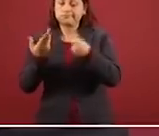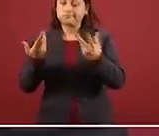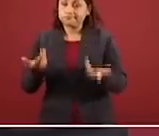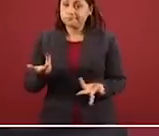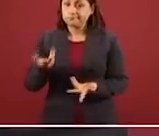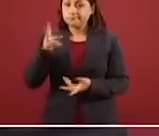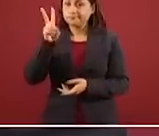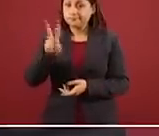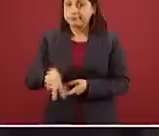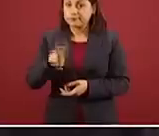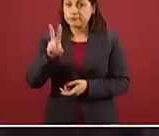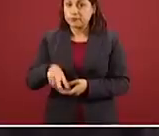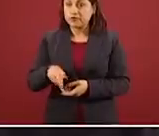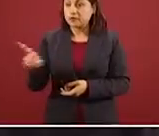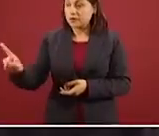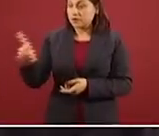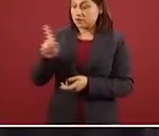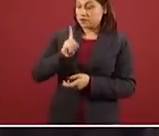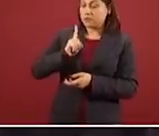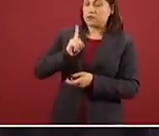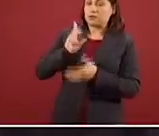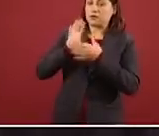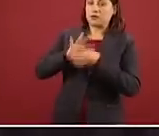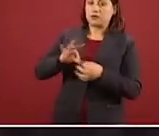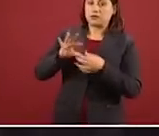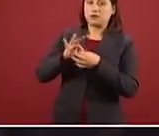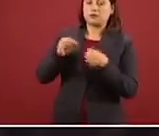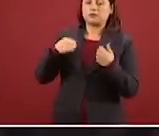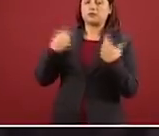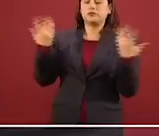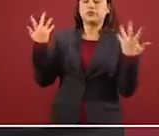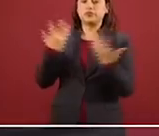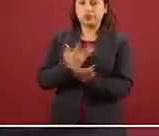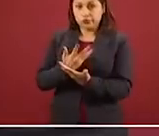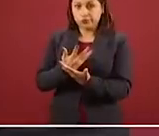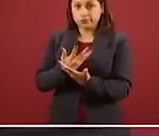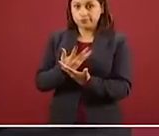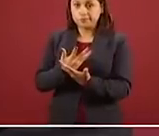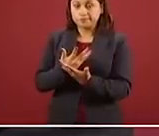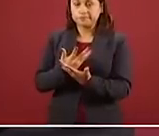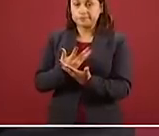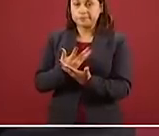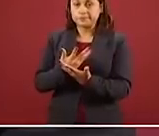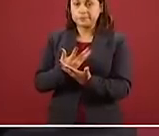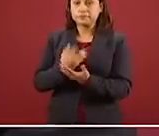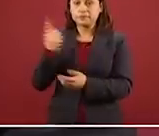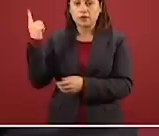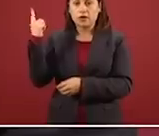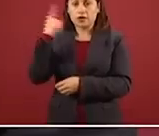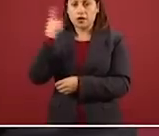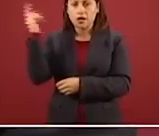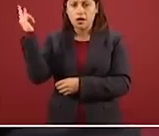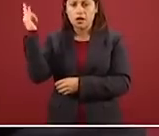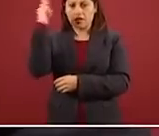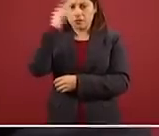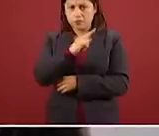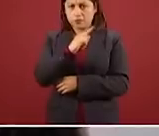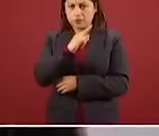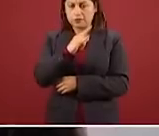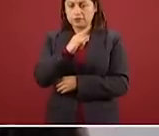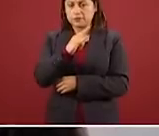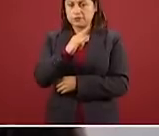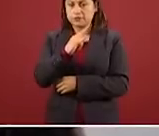muy fuerte para mí porque me encontré a su hija en el aeropuerto, que ella iba